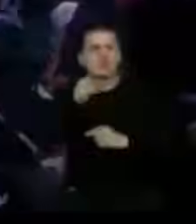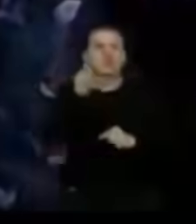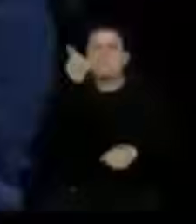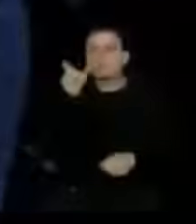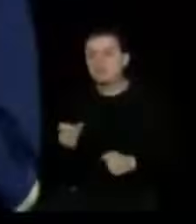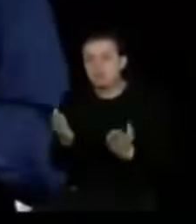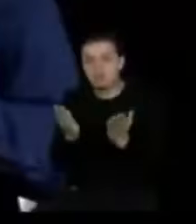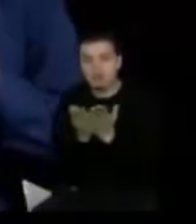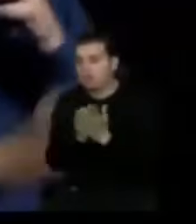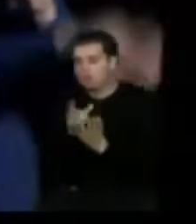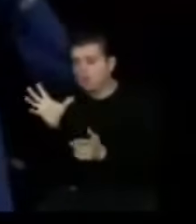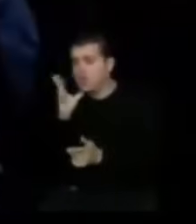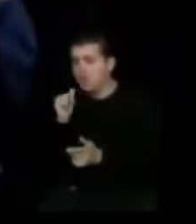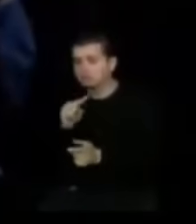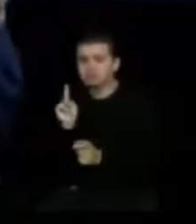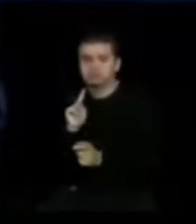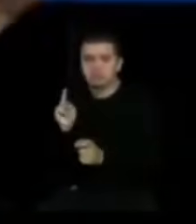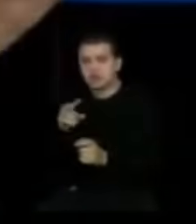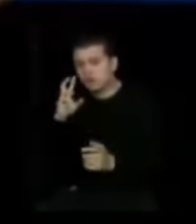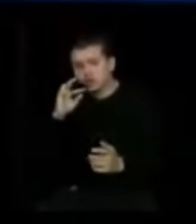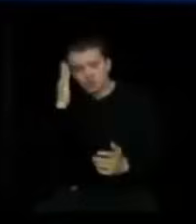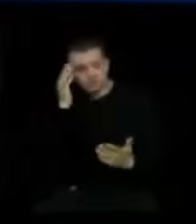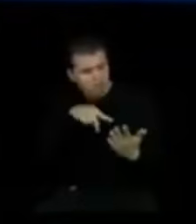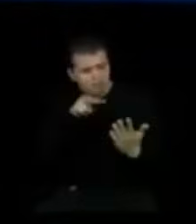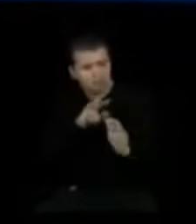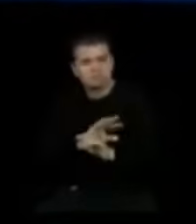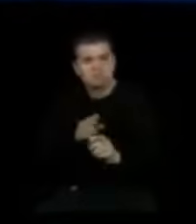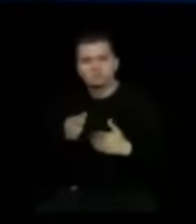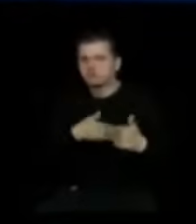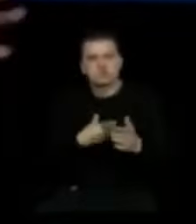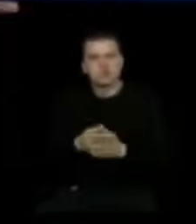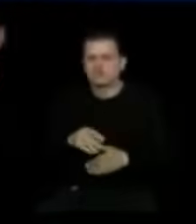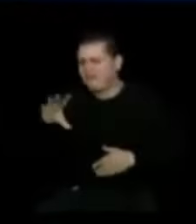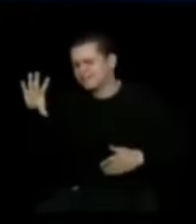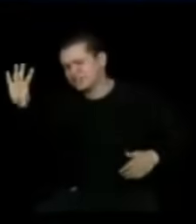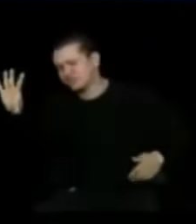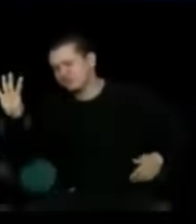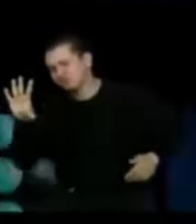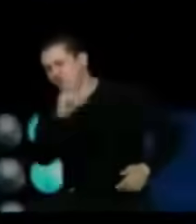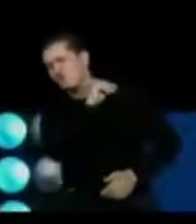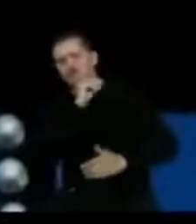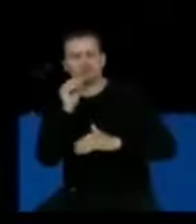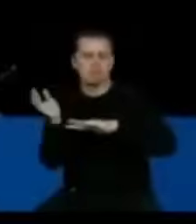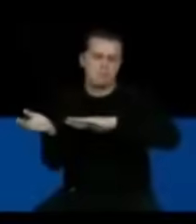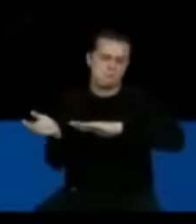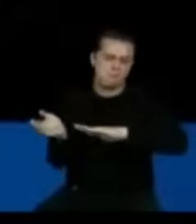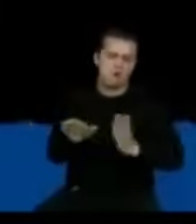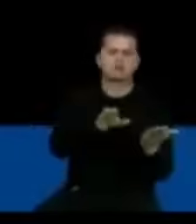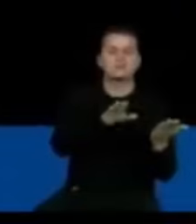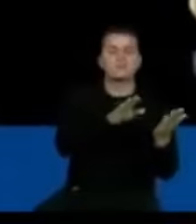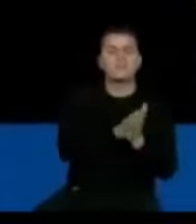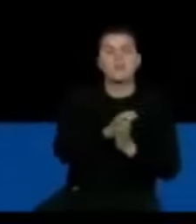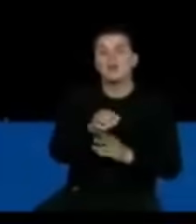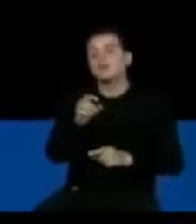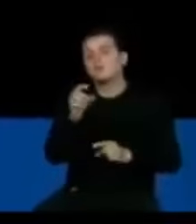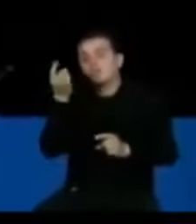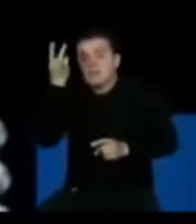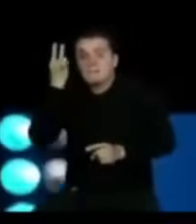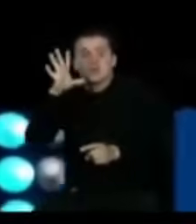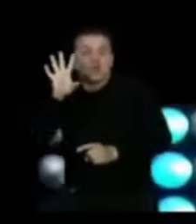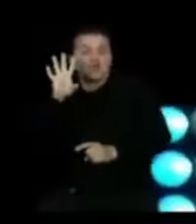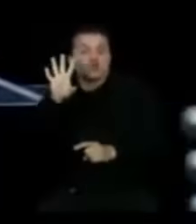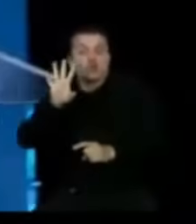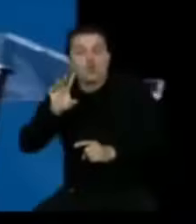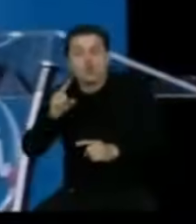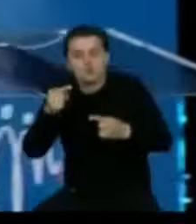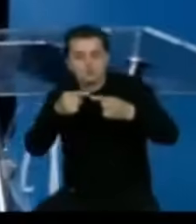sin educación, vas a enfrentar el enemigo de la muerte. No te vas a poder escapar. Tal vez puedas vivir toda la vida sin